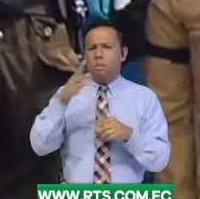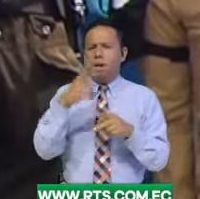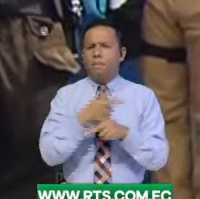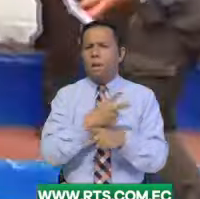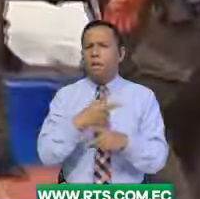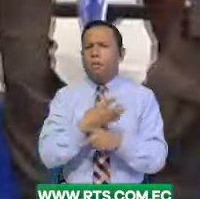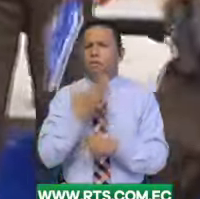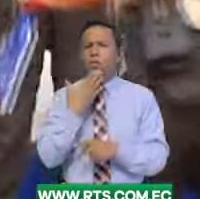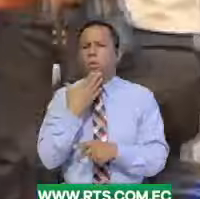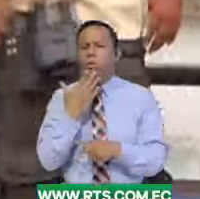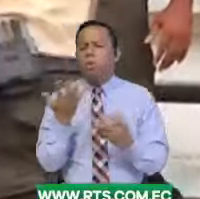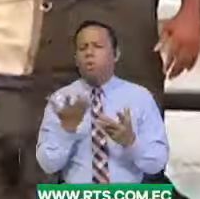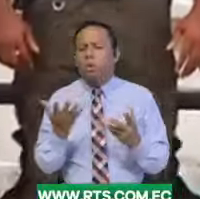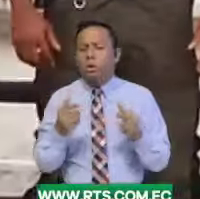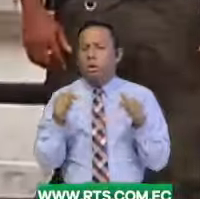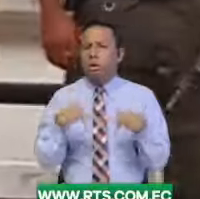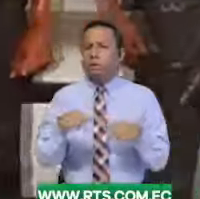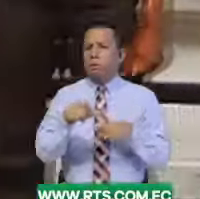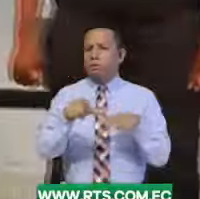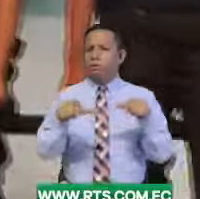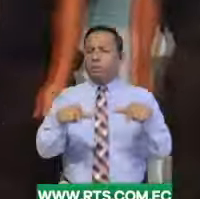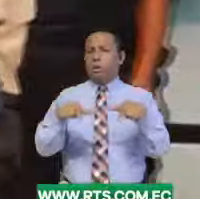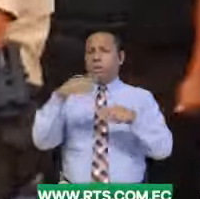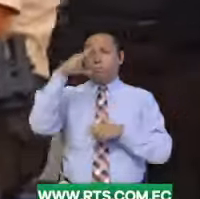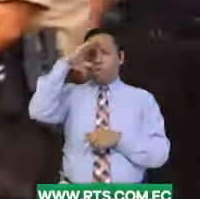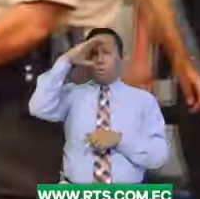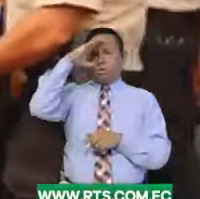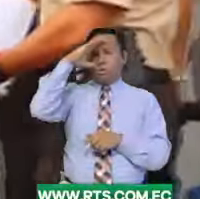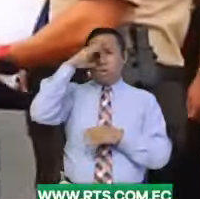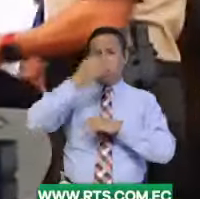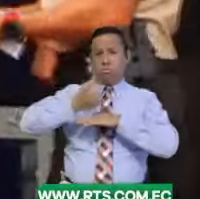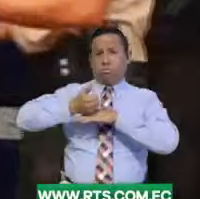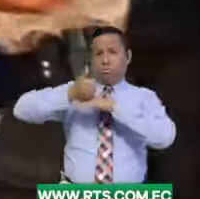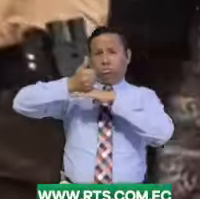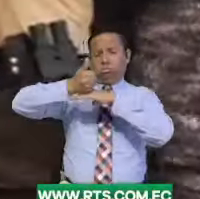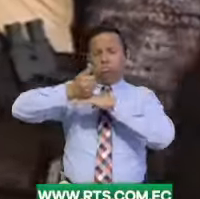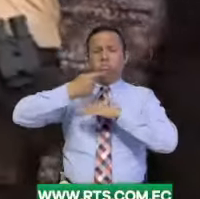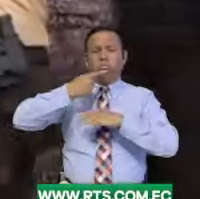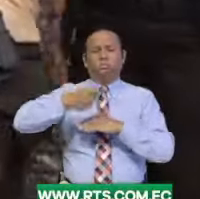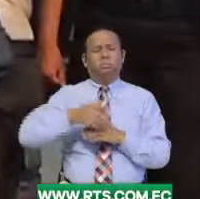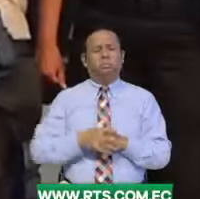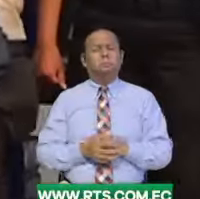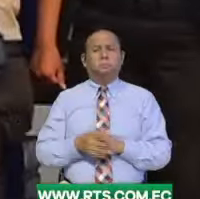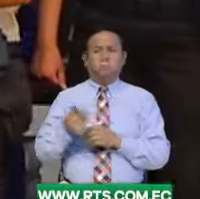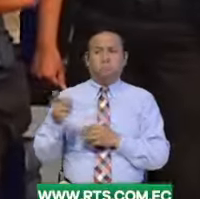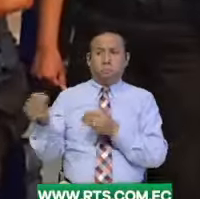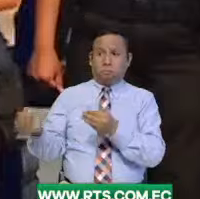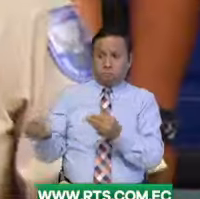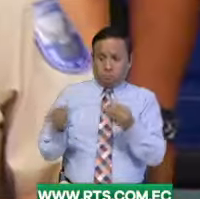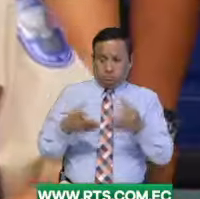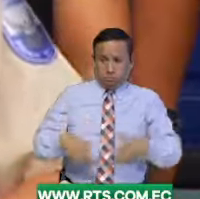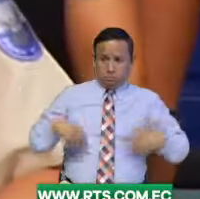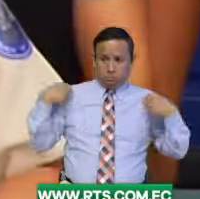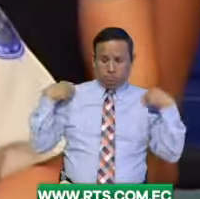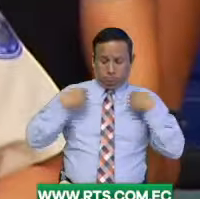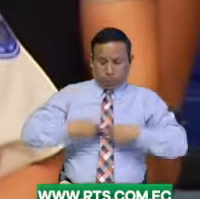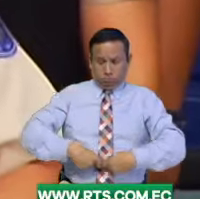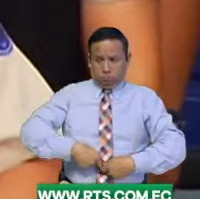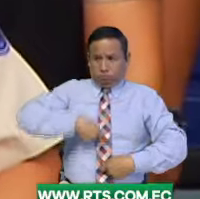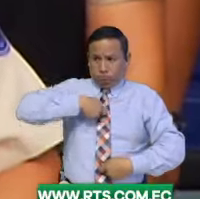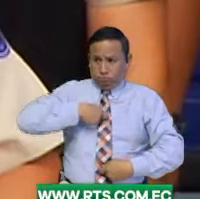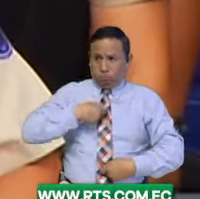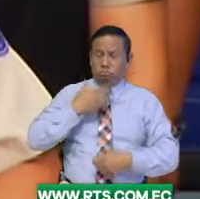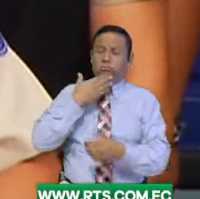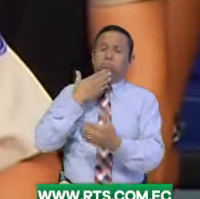seguridad. Allí, el comandante general destacó la efectividad de estos chalecos. El día de ayer, señor